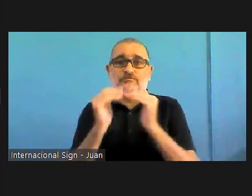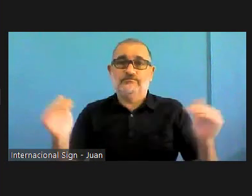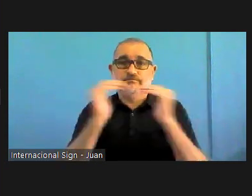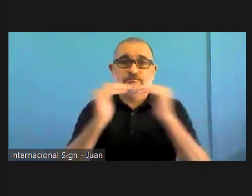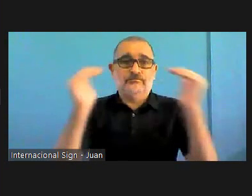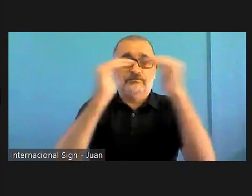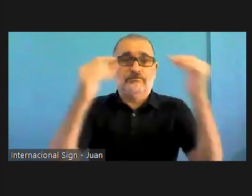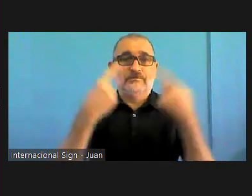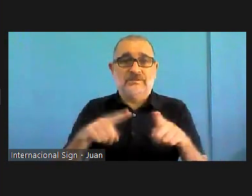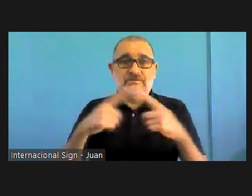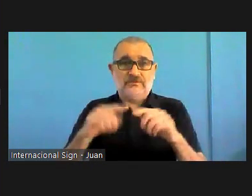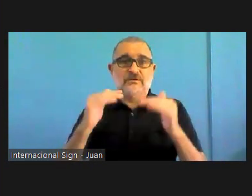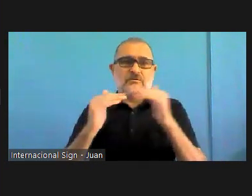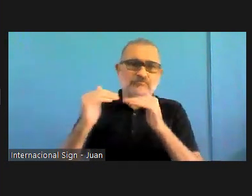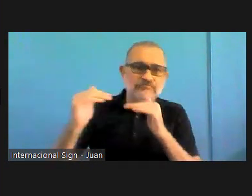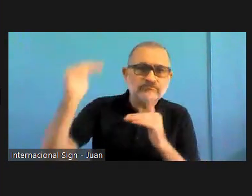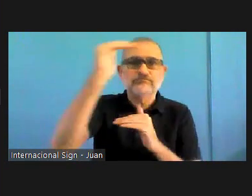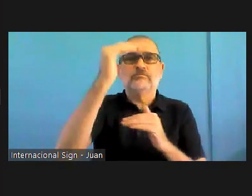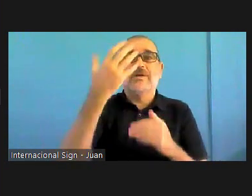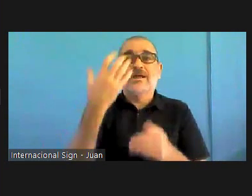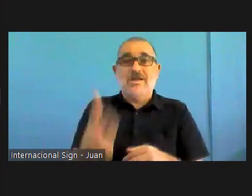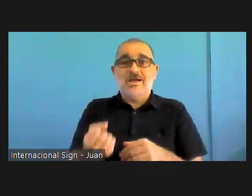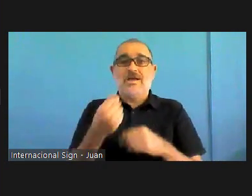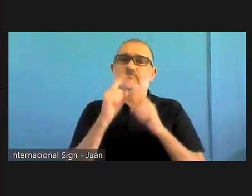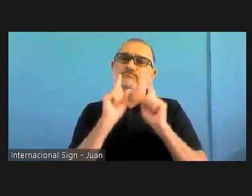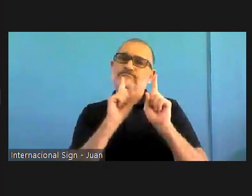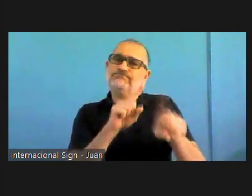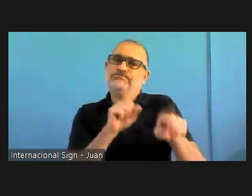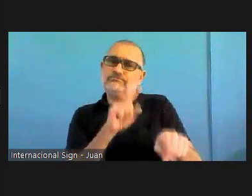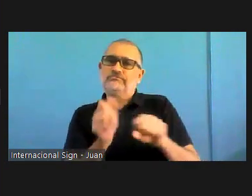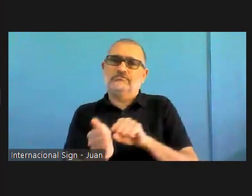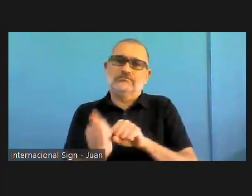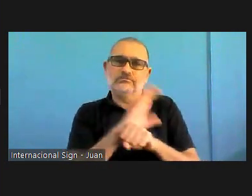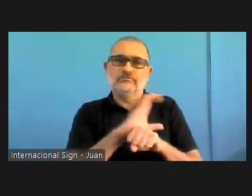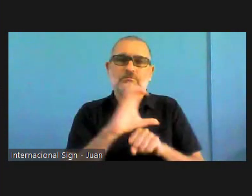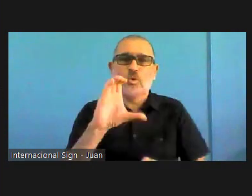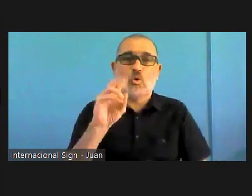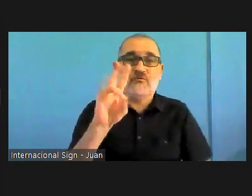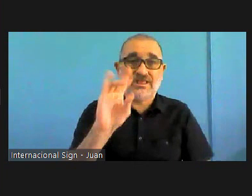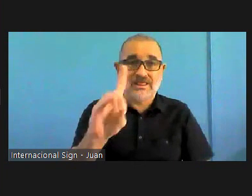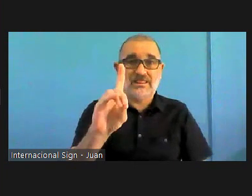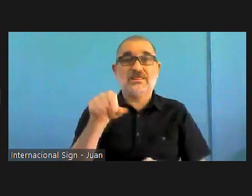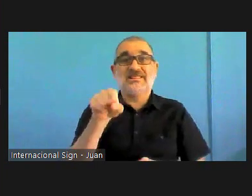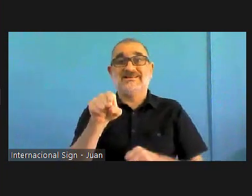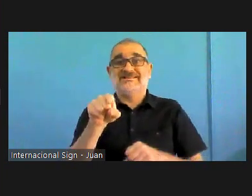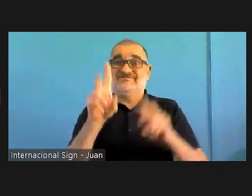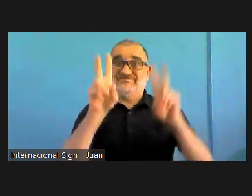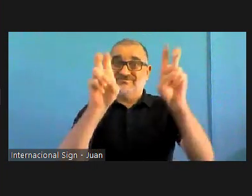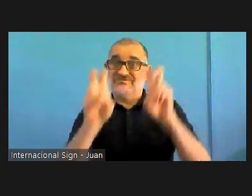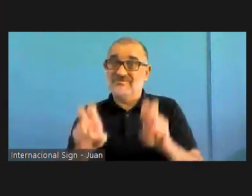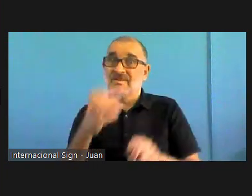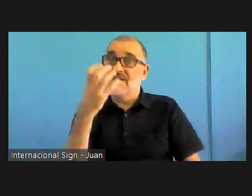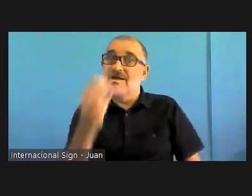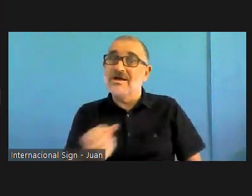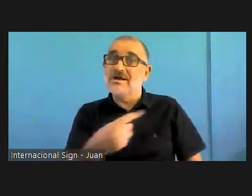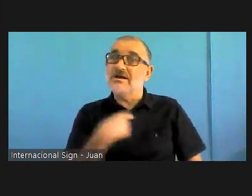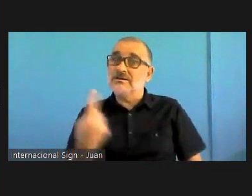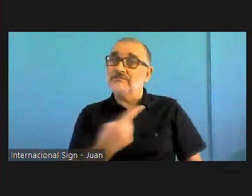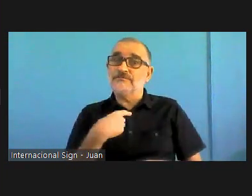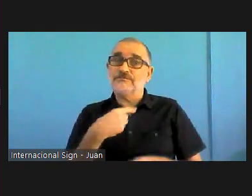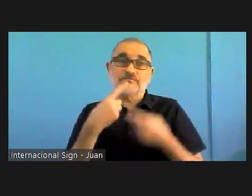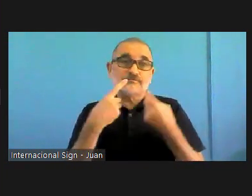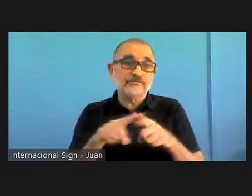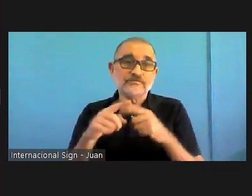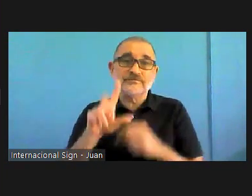respuesta a la COVID es que tenemos más de 325 instituciones de atención primaria en el país, en donde